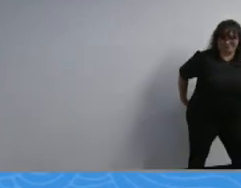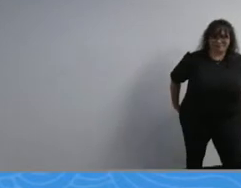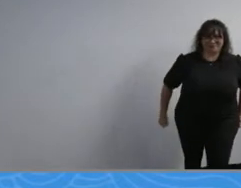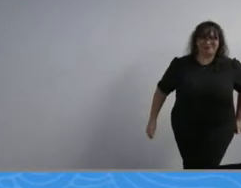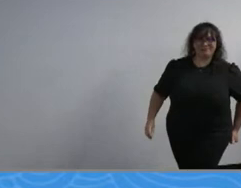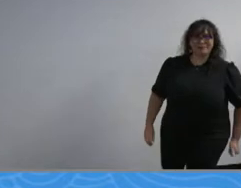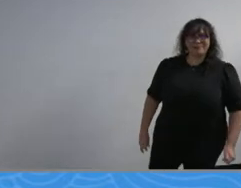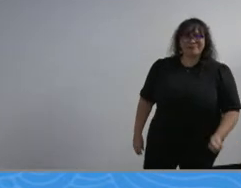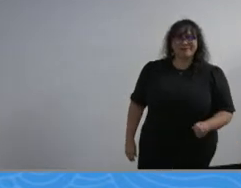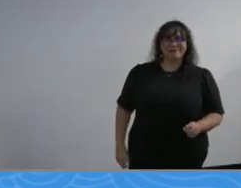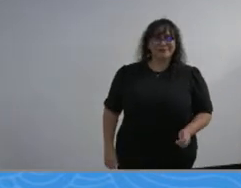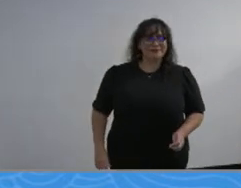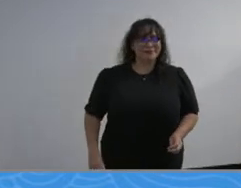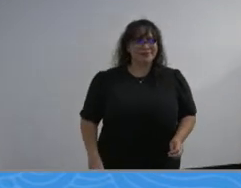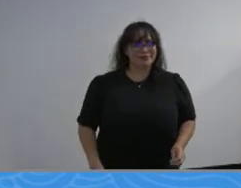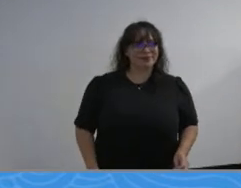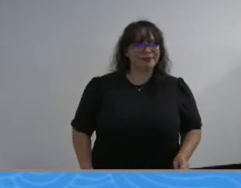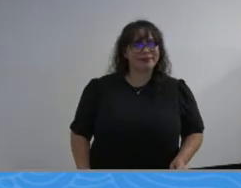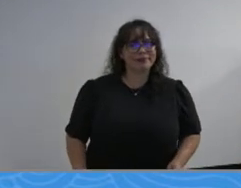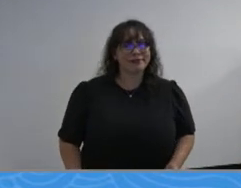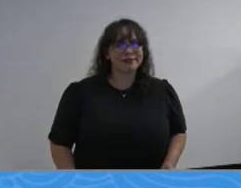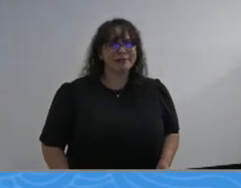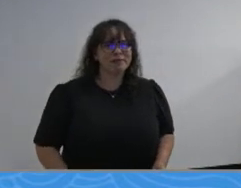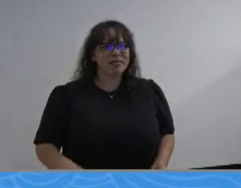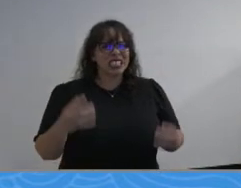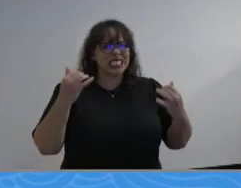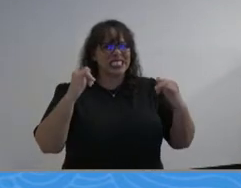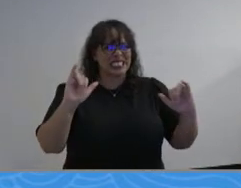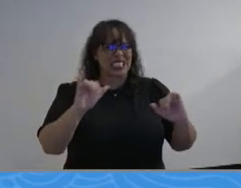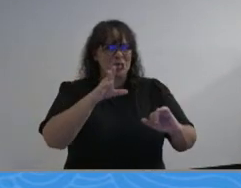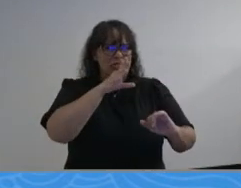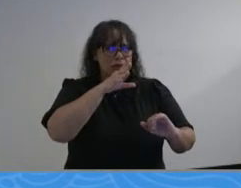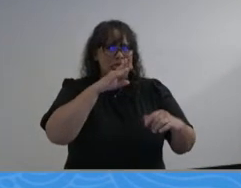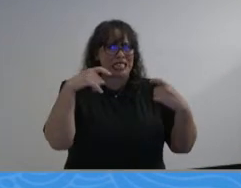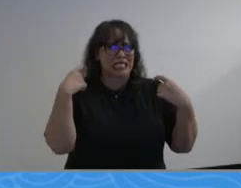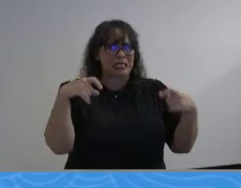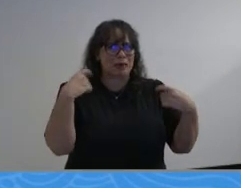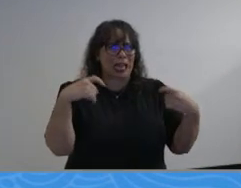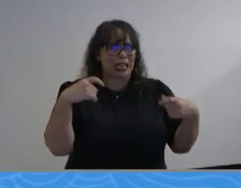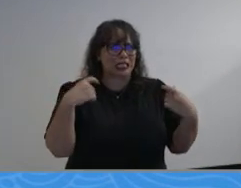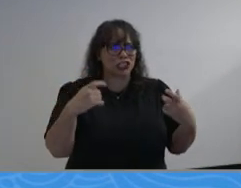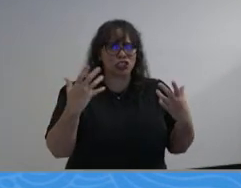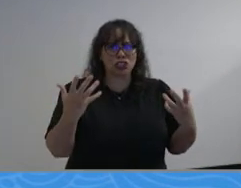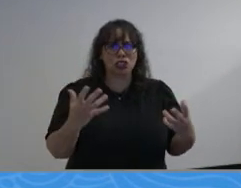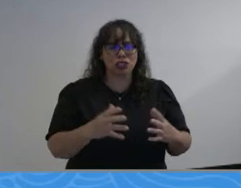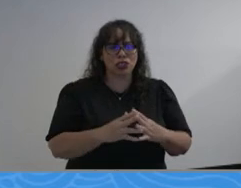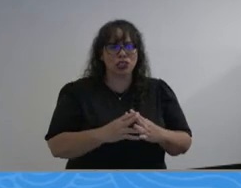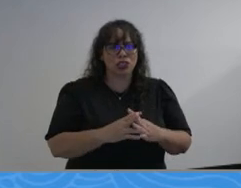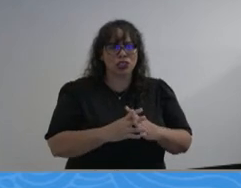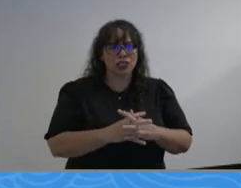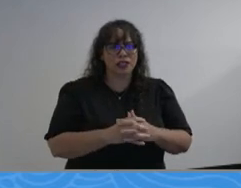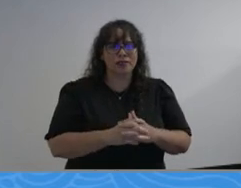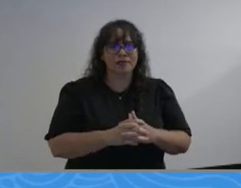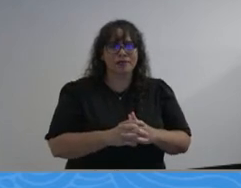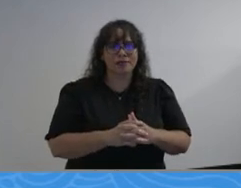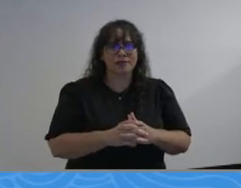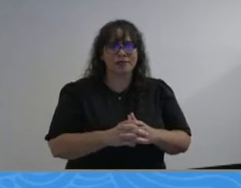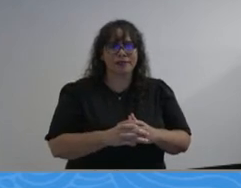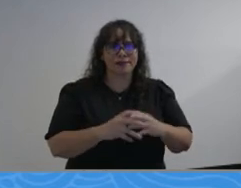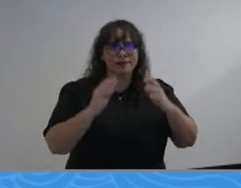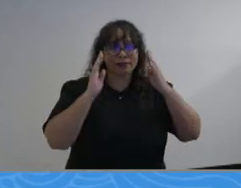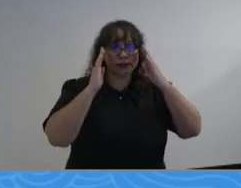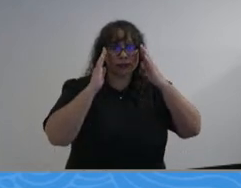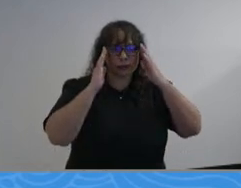Buenos días, mi nombre es María Loesa. Yo iba a dar mi testimonio. Pido una disculpa, no puedo prender mi cámara por razones de salud. Estoy